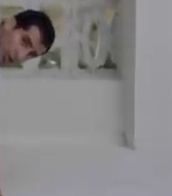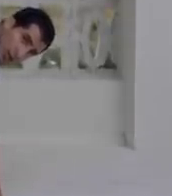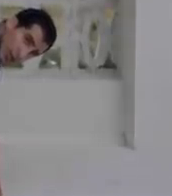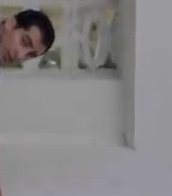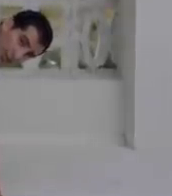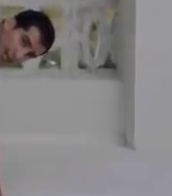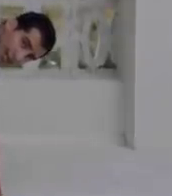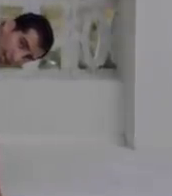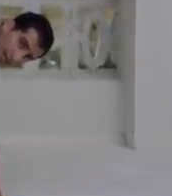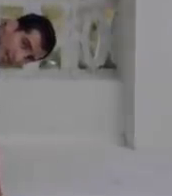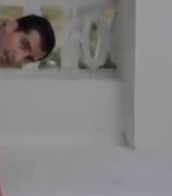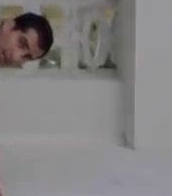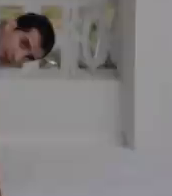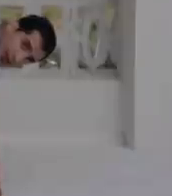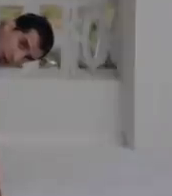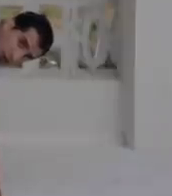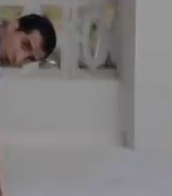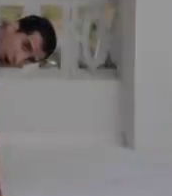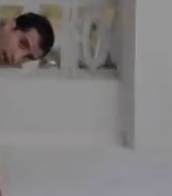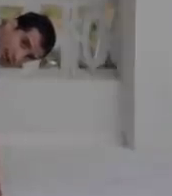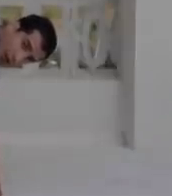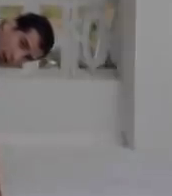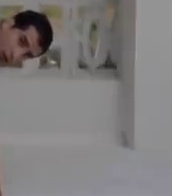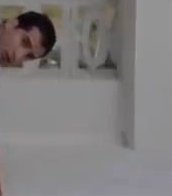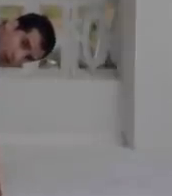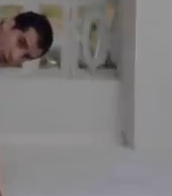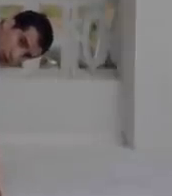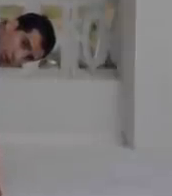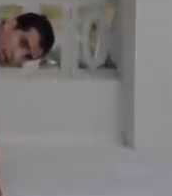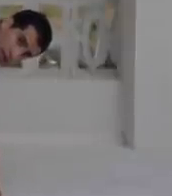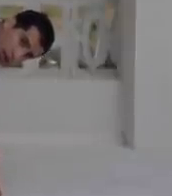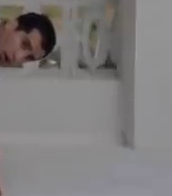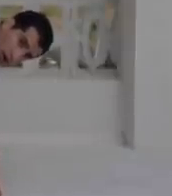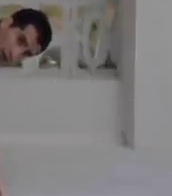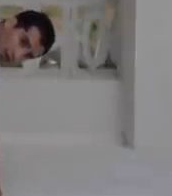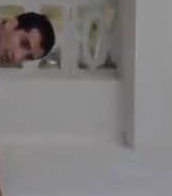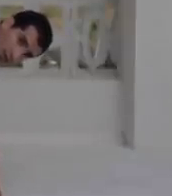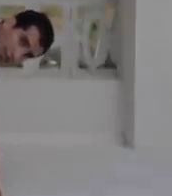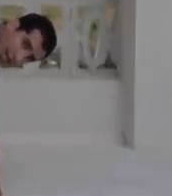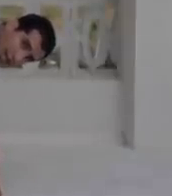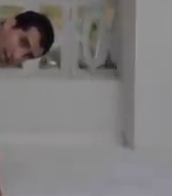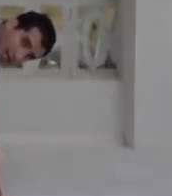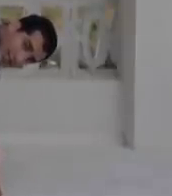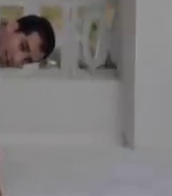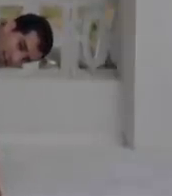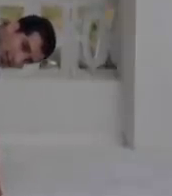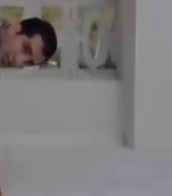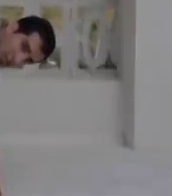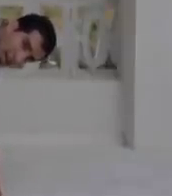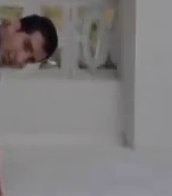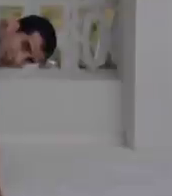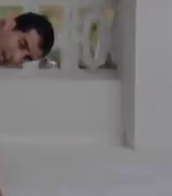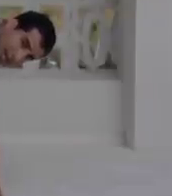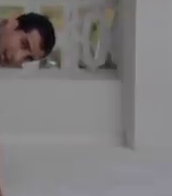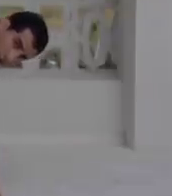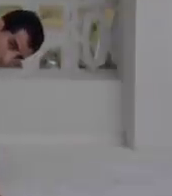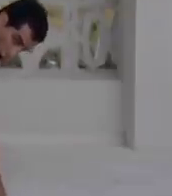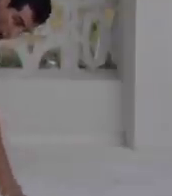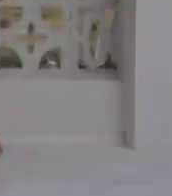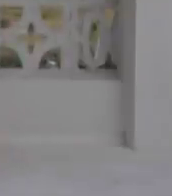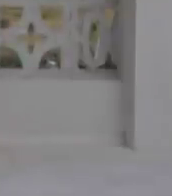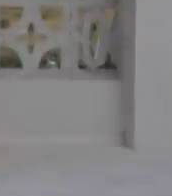2, 3, 4, 5, 6,